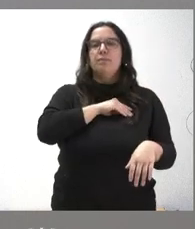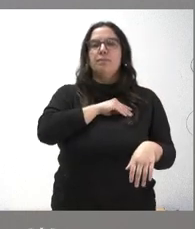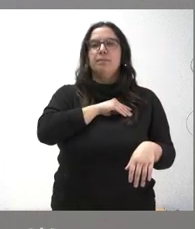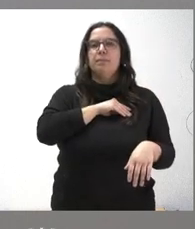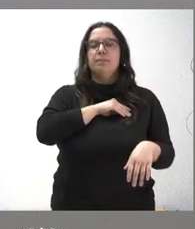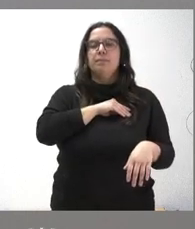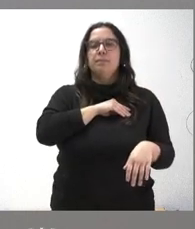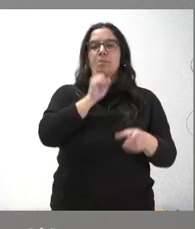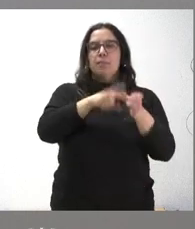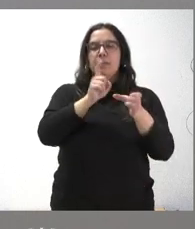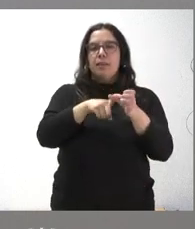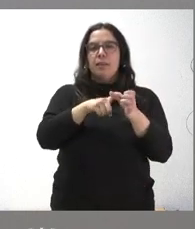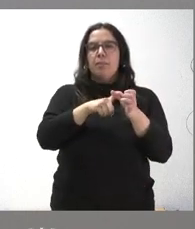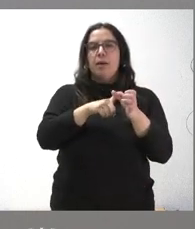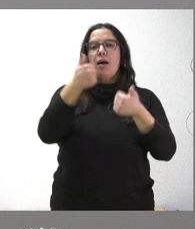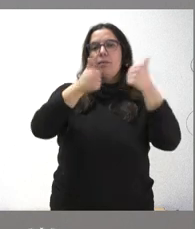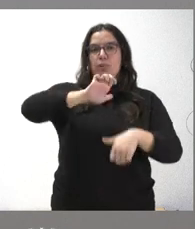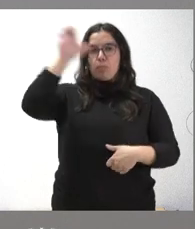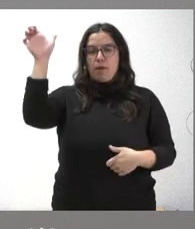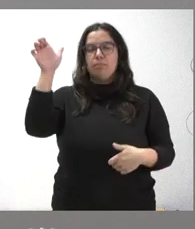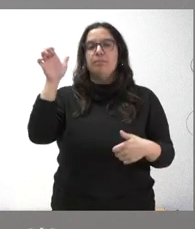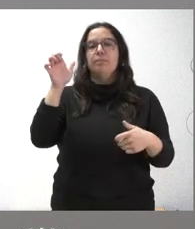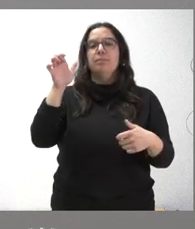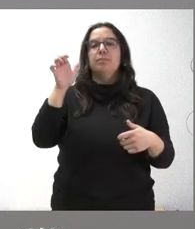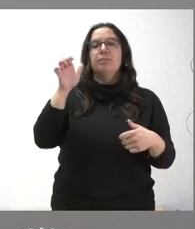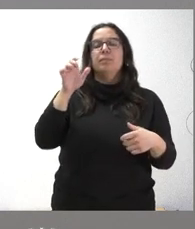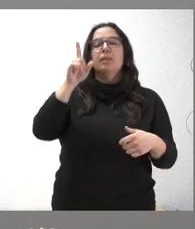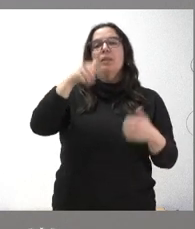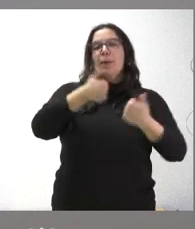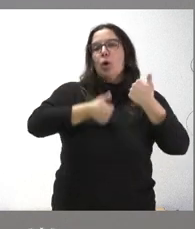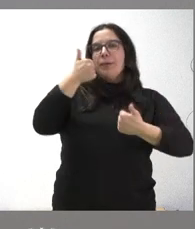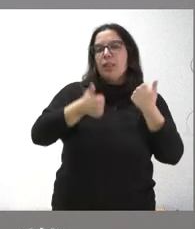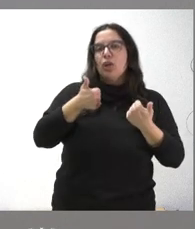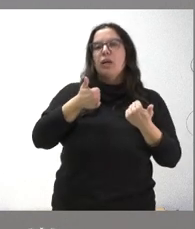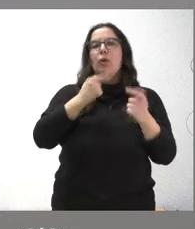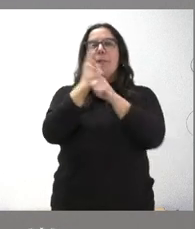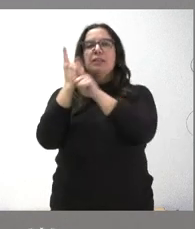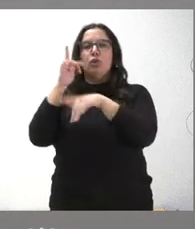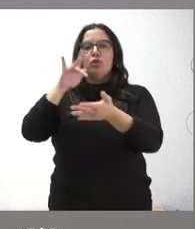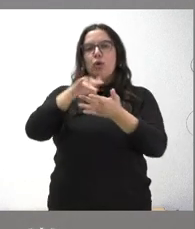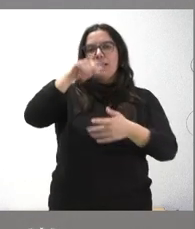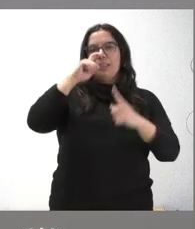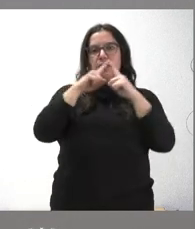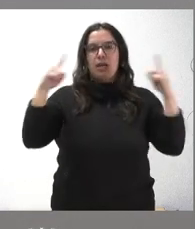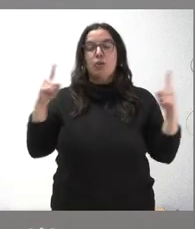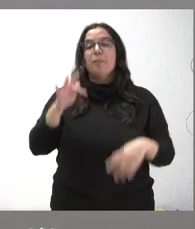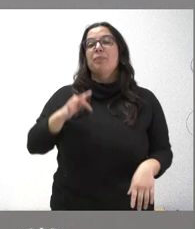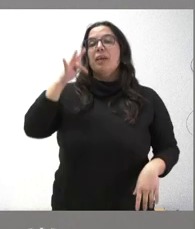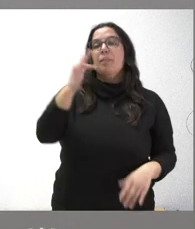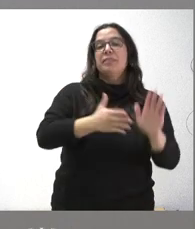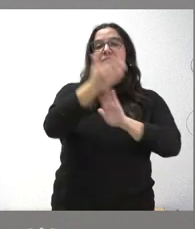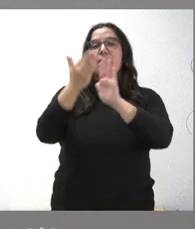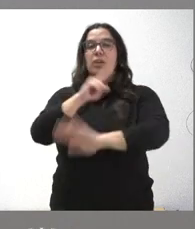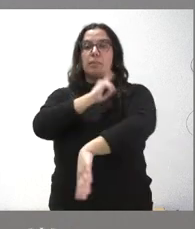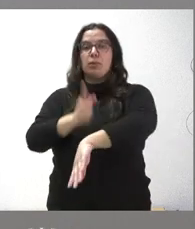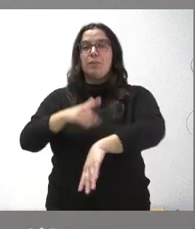que participa en la rugby eur super Cup y en las competiciones o partidos celebrados durante el año 2023 además a las federaciones deportivas de